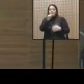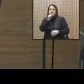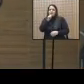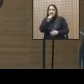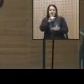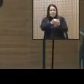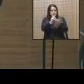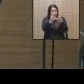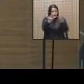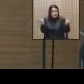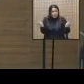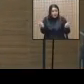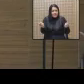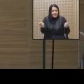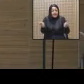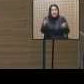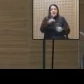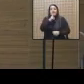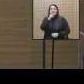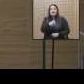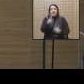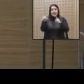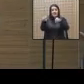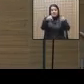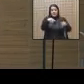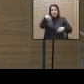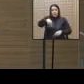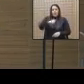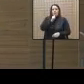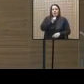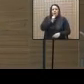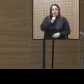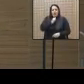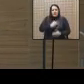Eso resuelve la realidad de gente que hoy aguanta hambre.